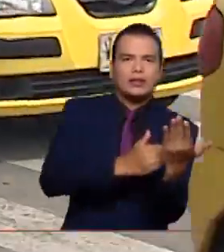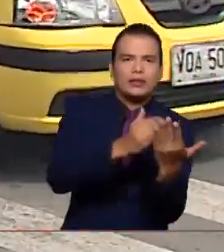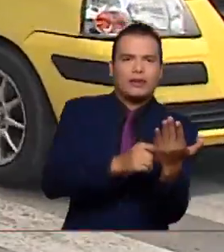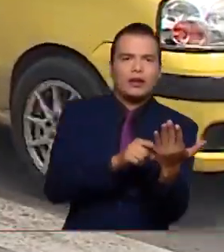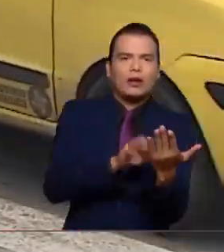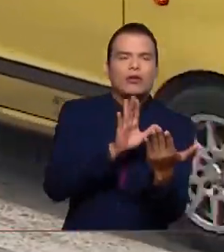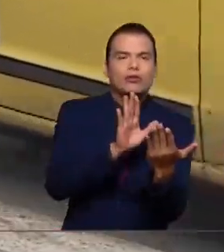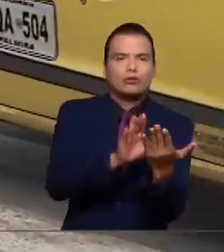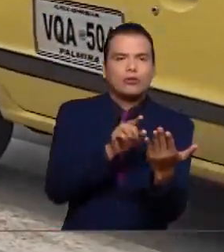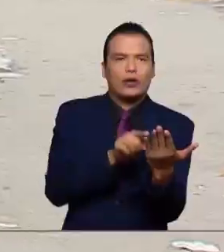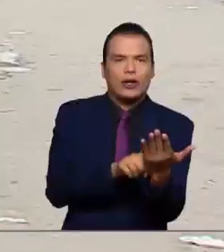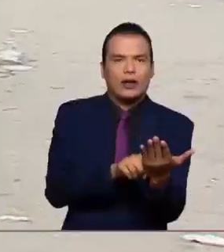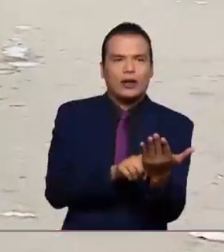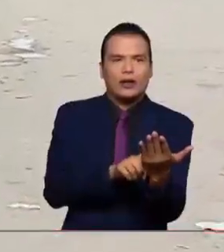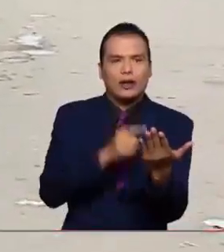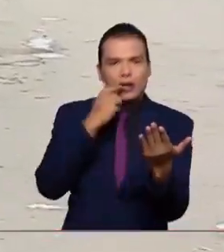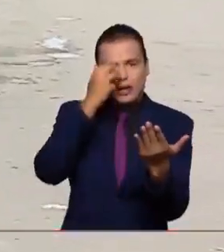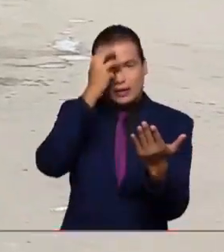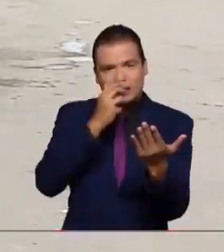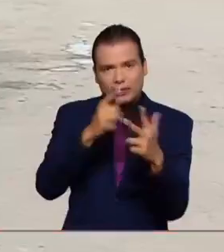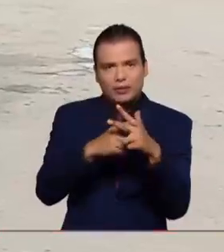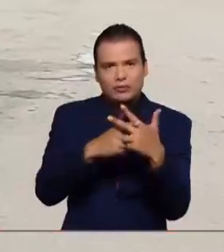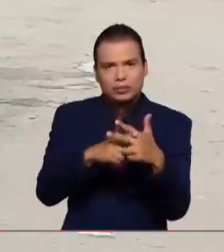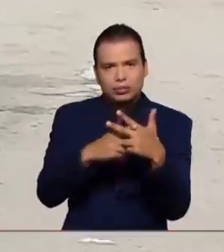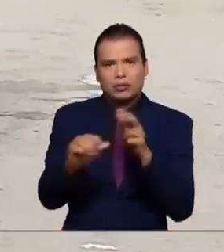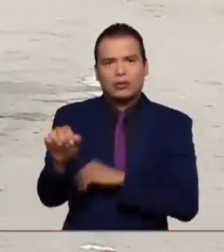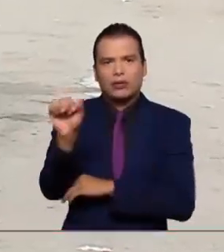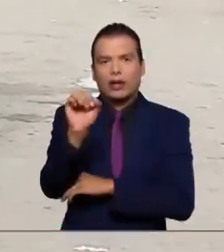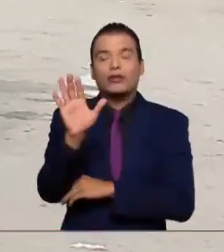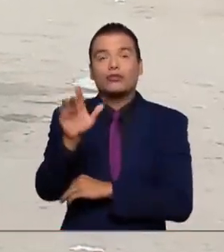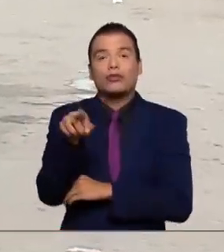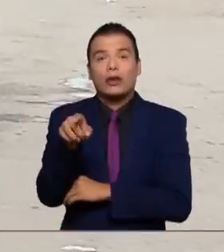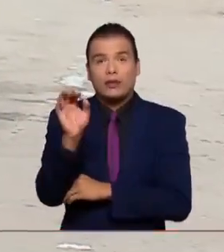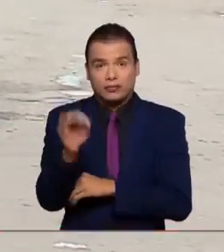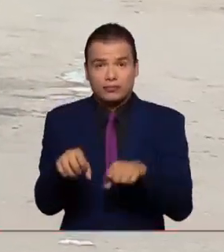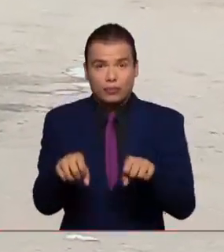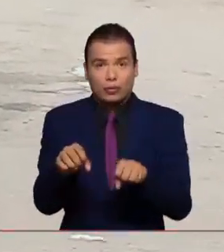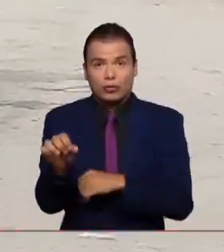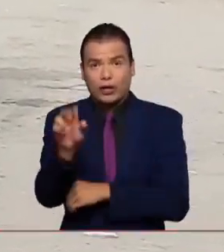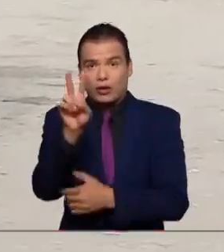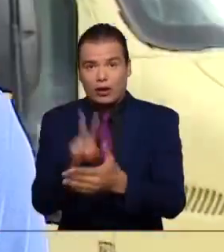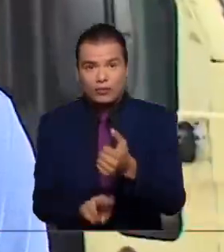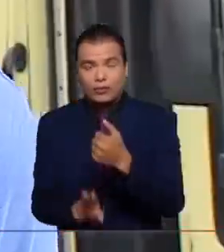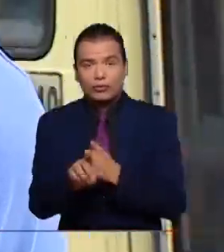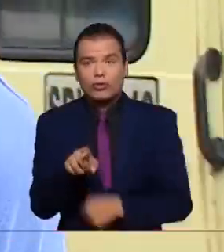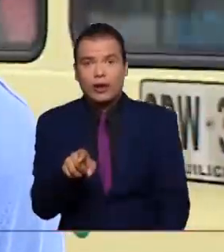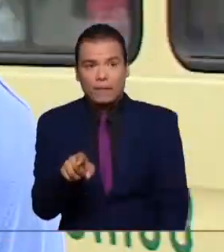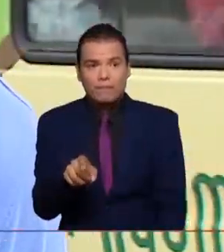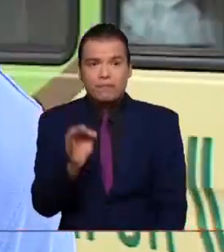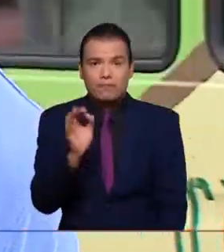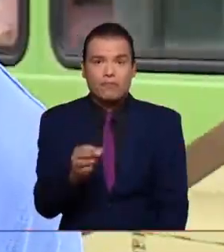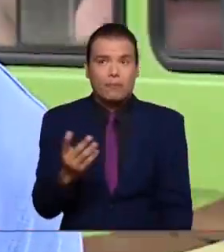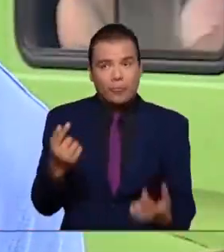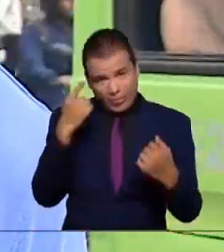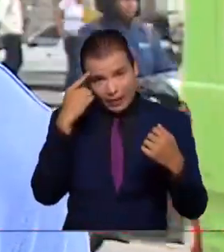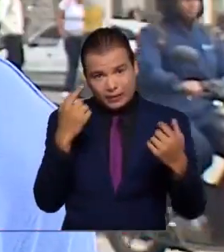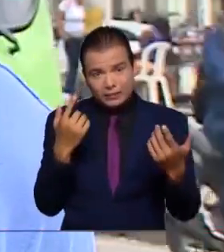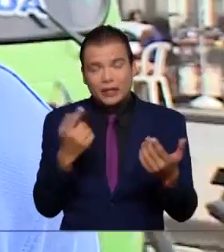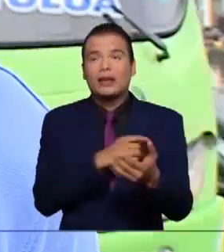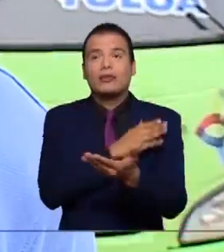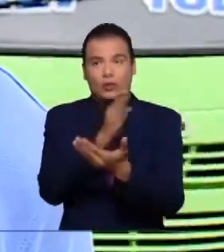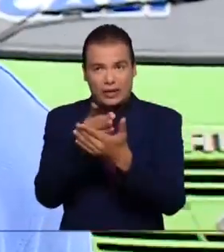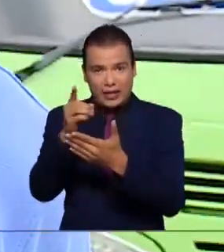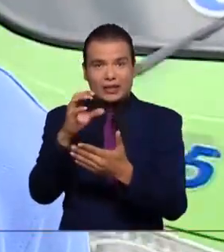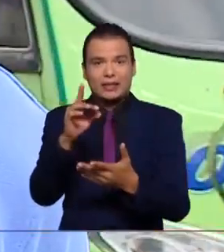lugar están preocupados. La derecha es guardar los vehículos y no andar porque donde lo paran, una de la quita. ¿Qué va a pasar con esa gente que no va a poder